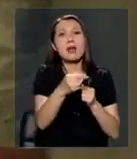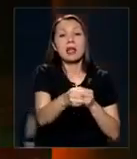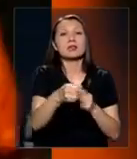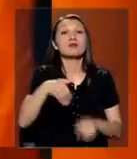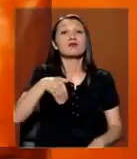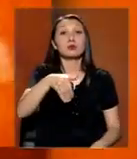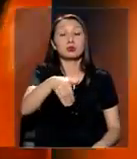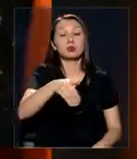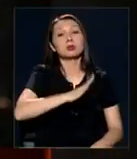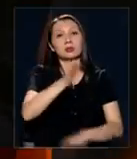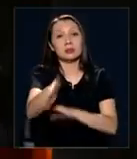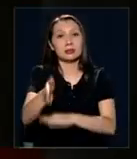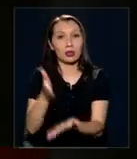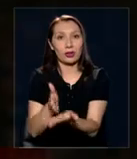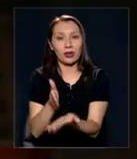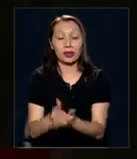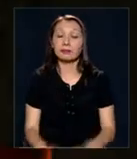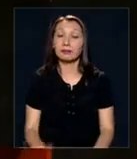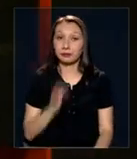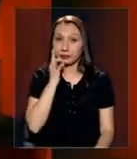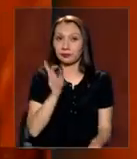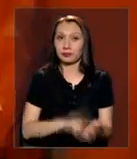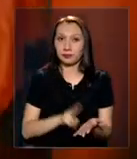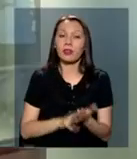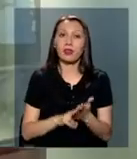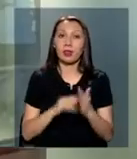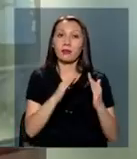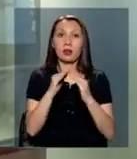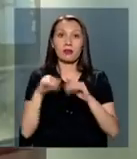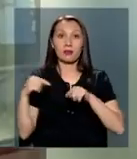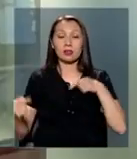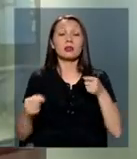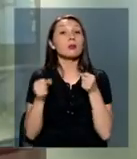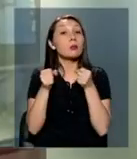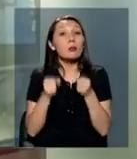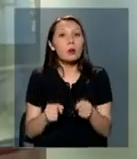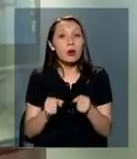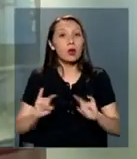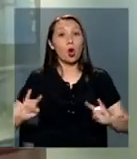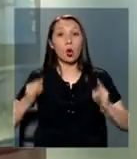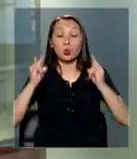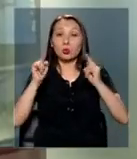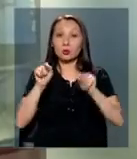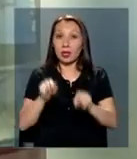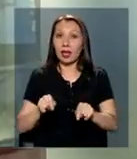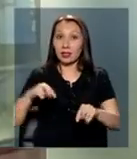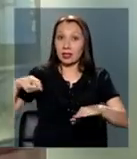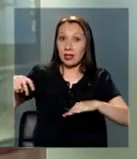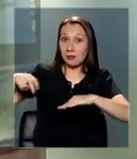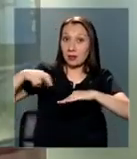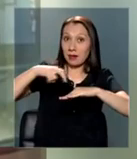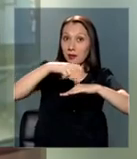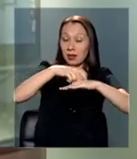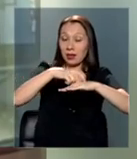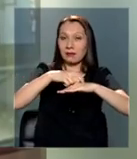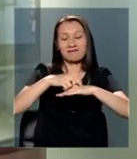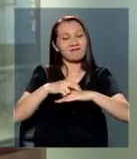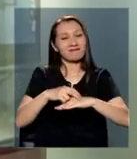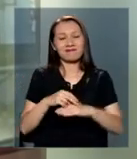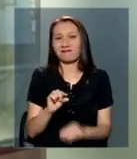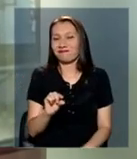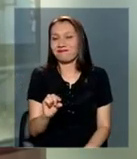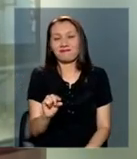bus llegar al colegio. Hay que ser bien franco con los vecinos y las posibilidades de construir ahí una pasarela son muy